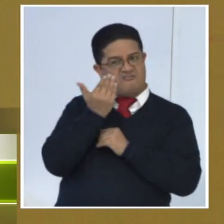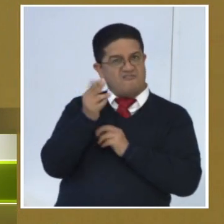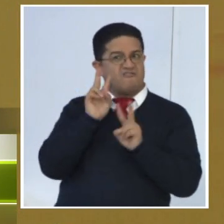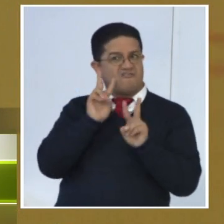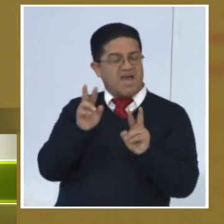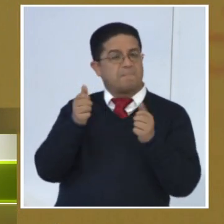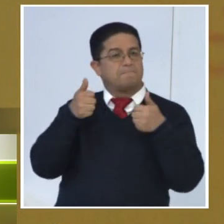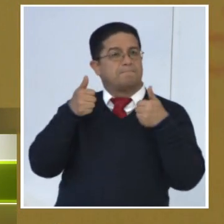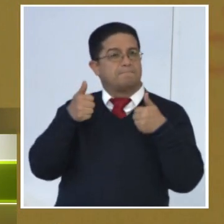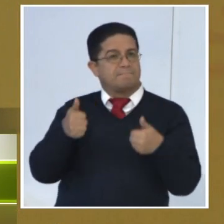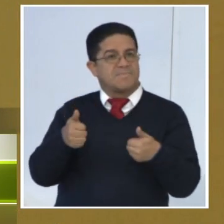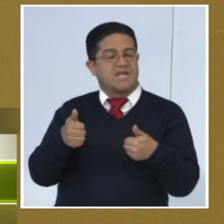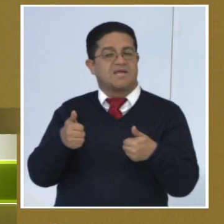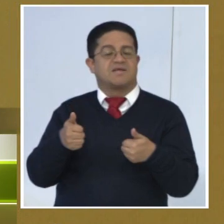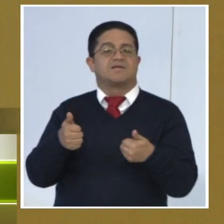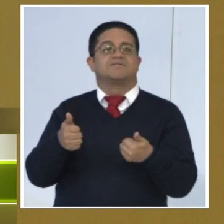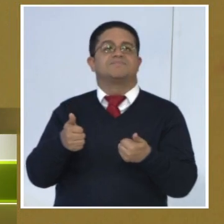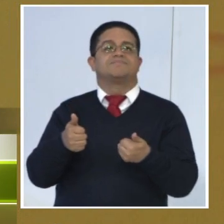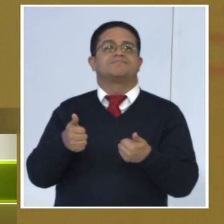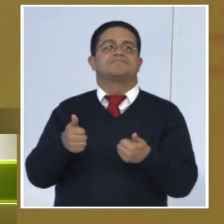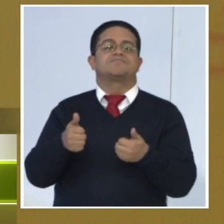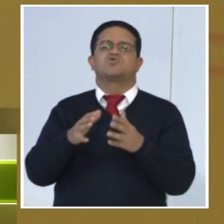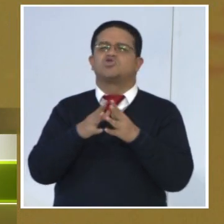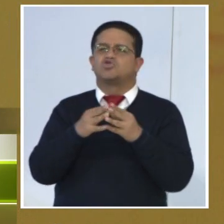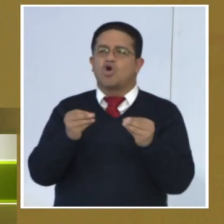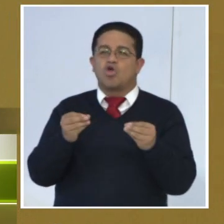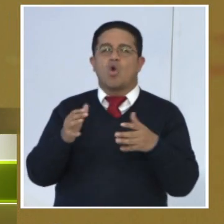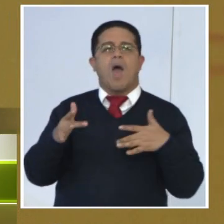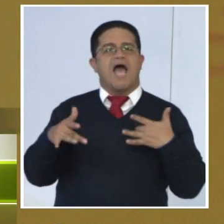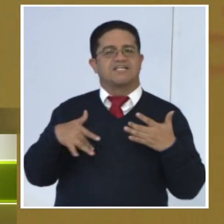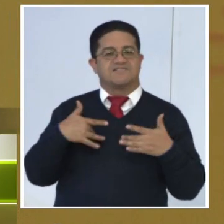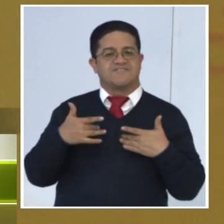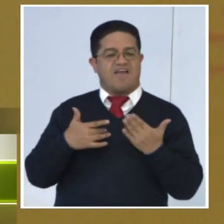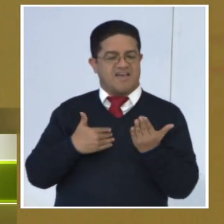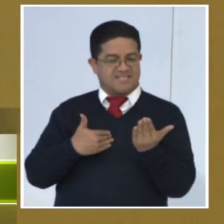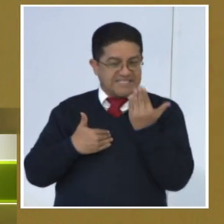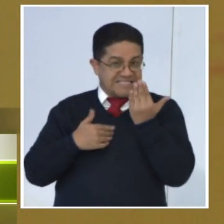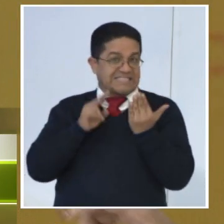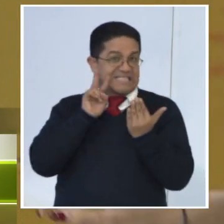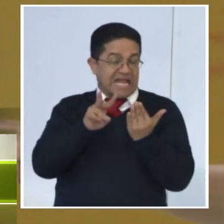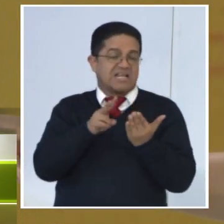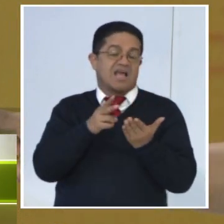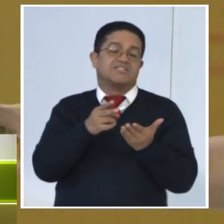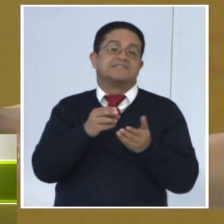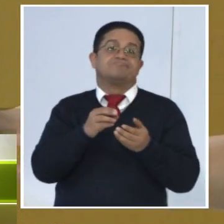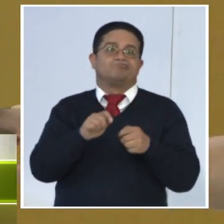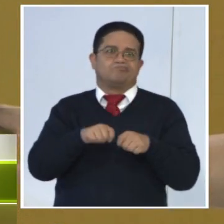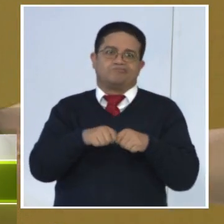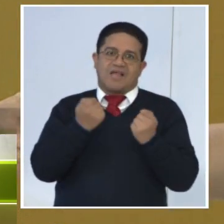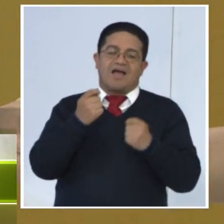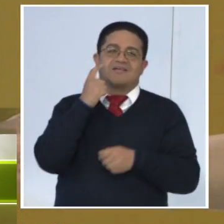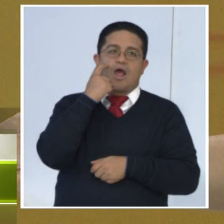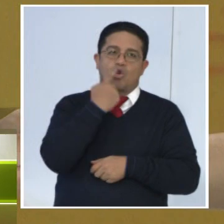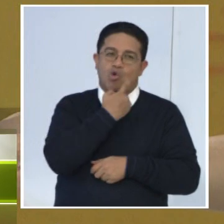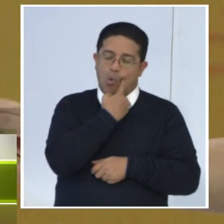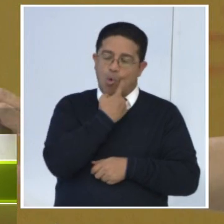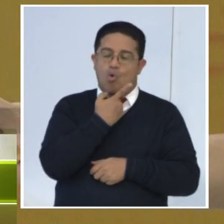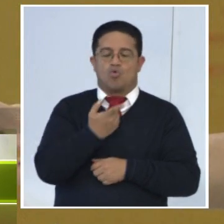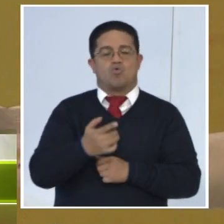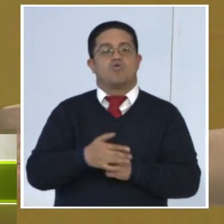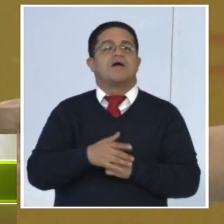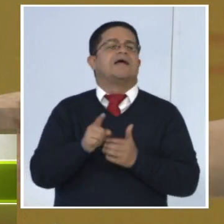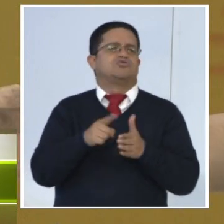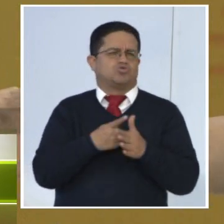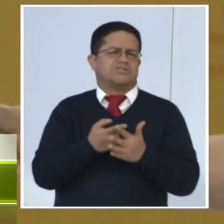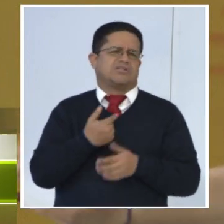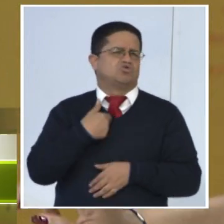se precipiten las miopías. Todo lo que sean actividades de visión de cerca van a favorecer el crecimiento de la miopía. Entonces